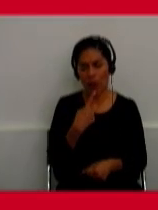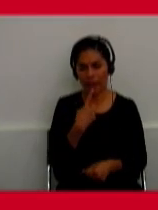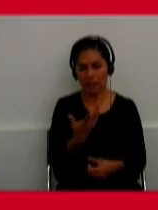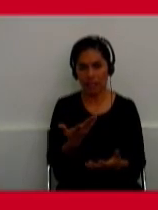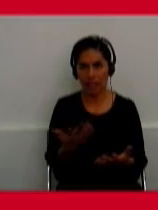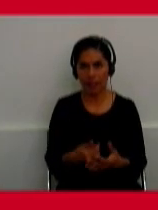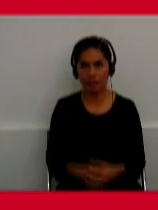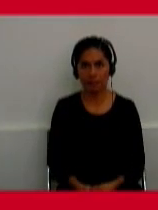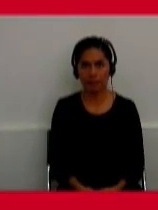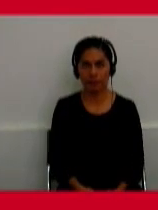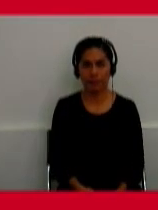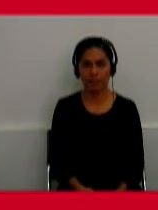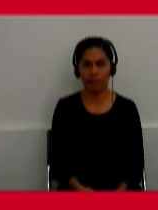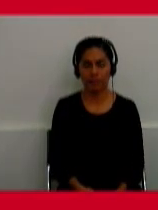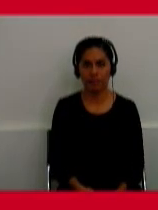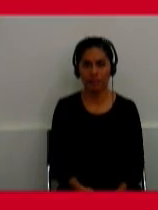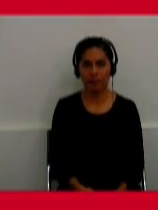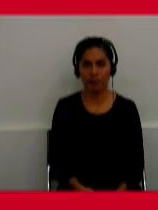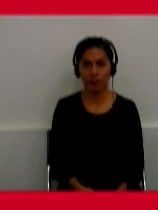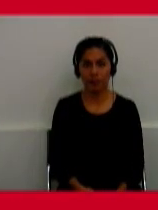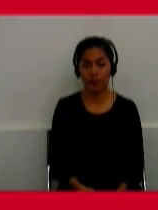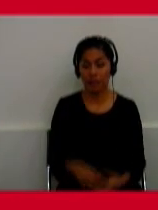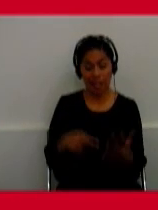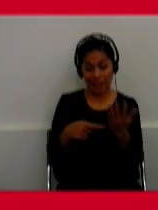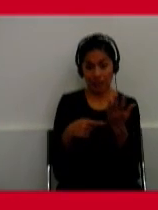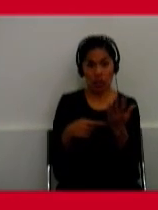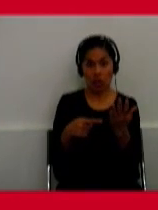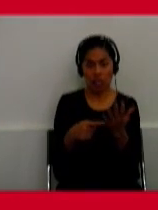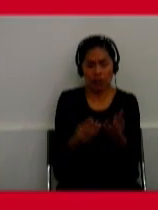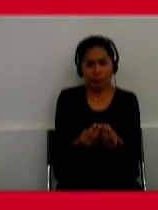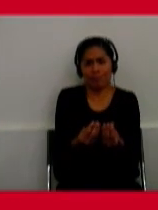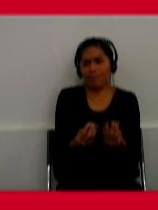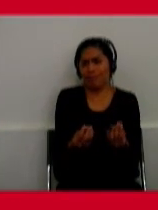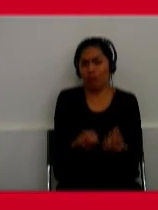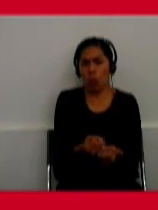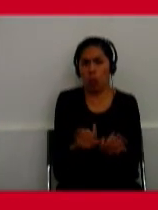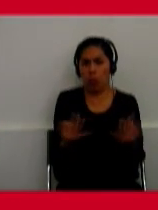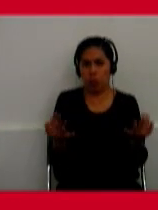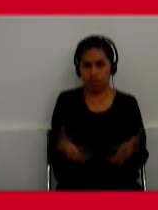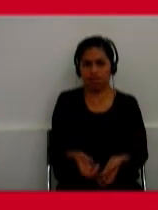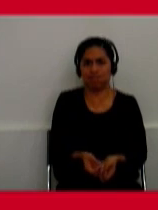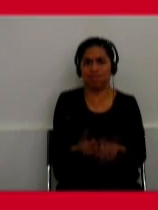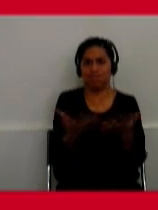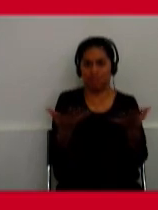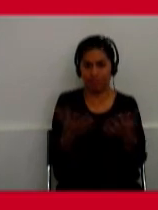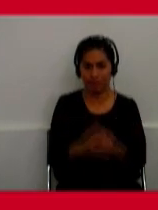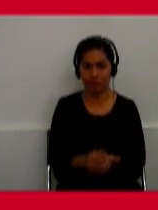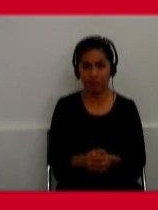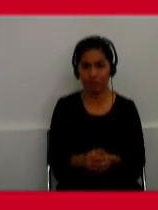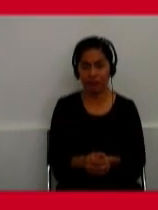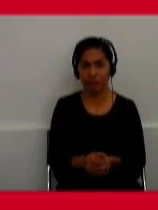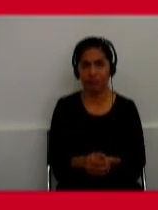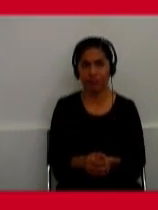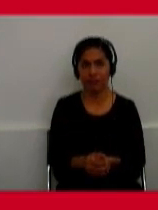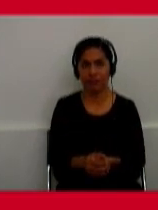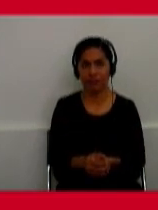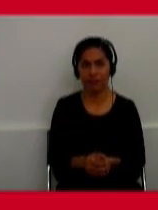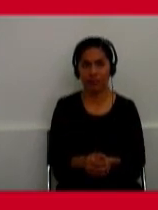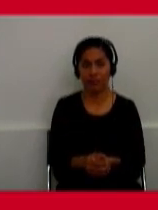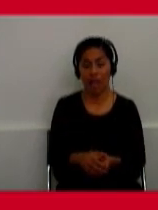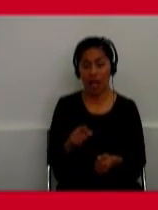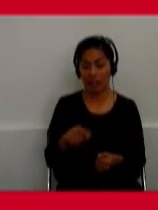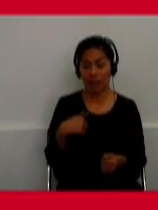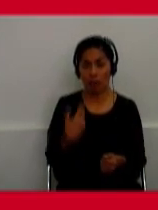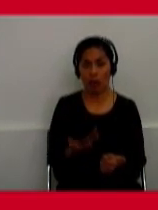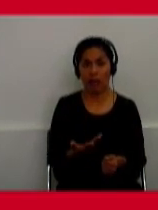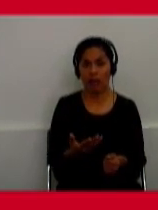que en realidad las tecnologías han crecido tanto que hoy en día podemos colocar